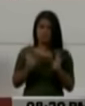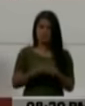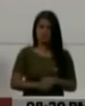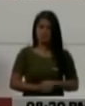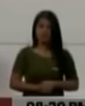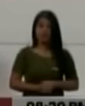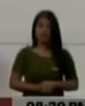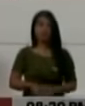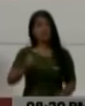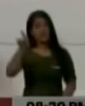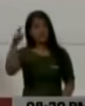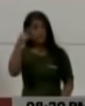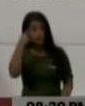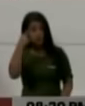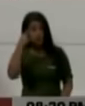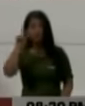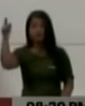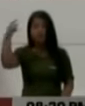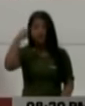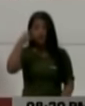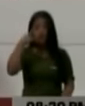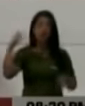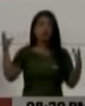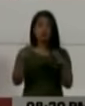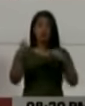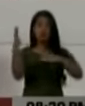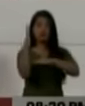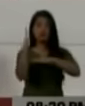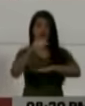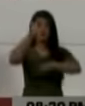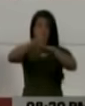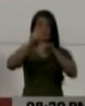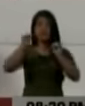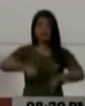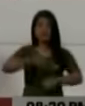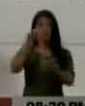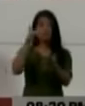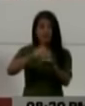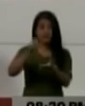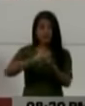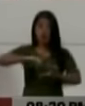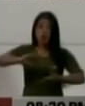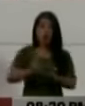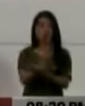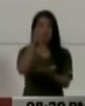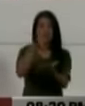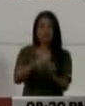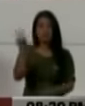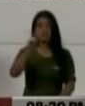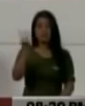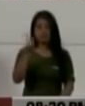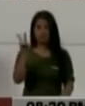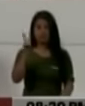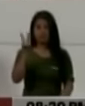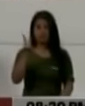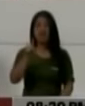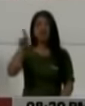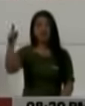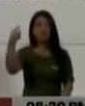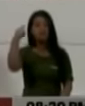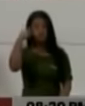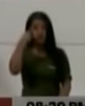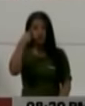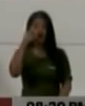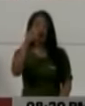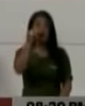Y él sabe que la jerarquía eclesiástica participó activamente en un golpe de Estado en Venezuela. Sabe que el cardenal